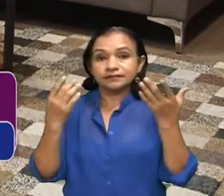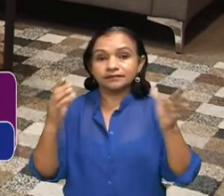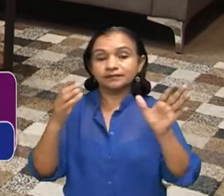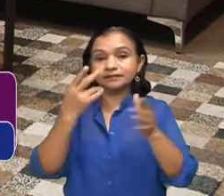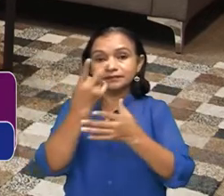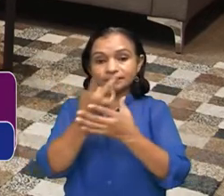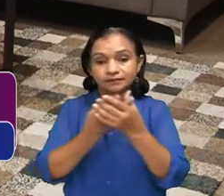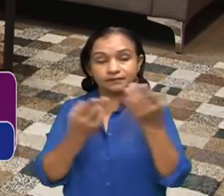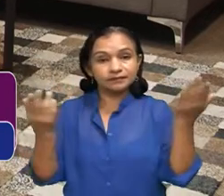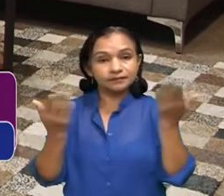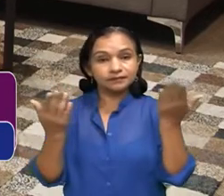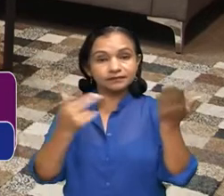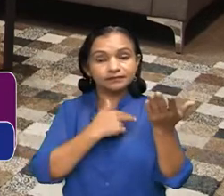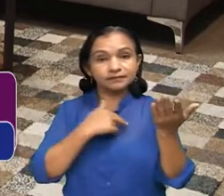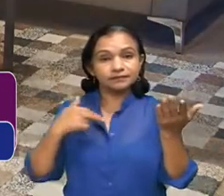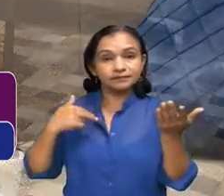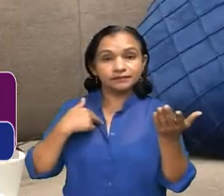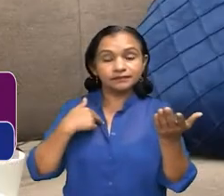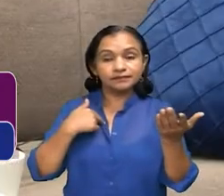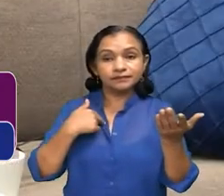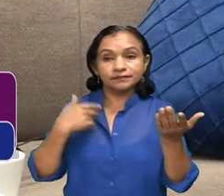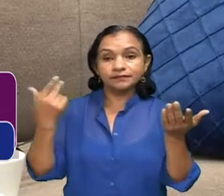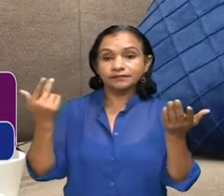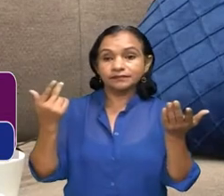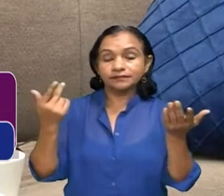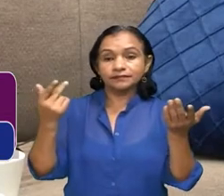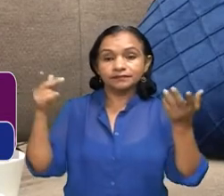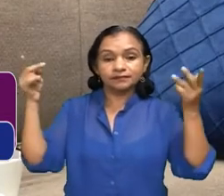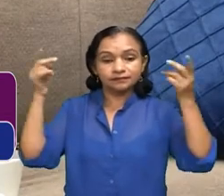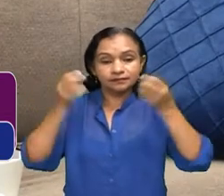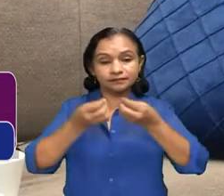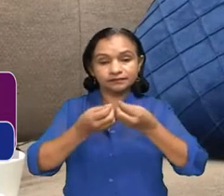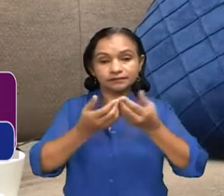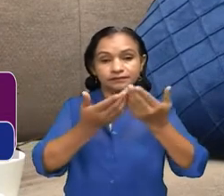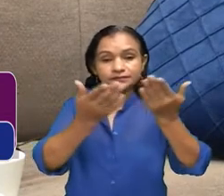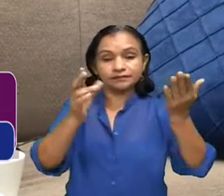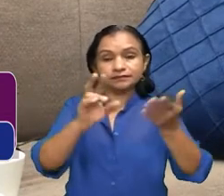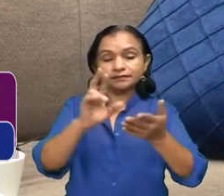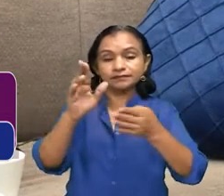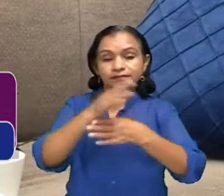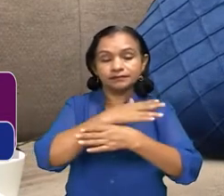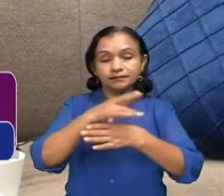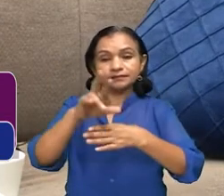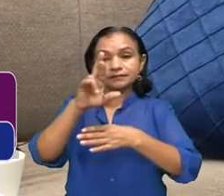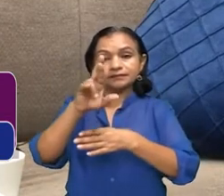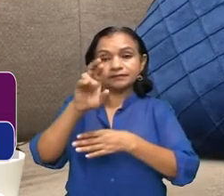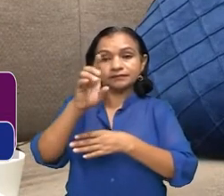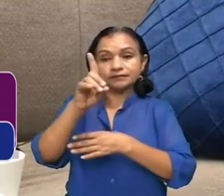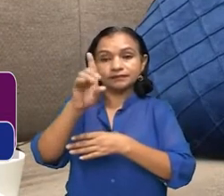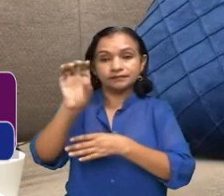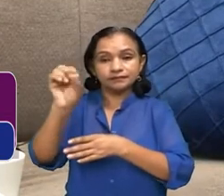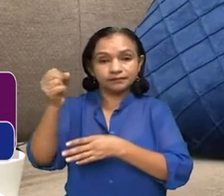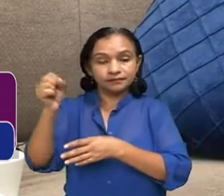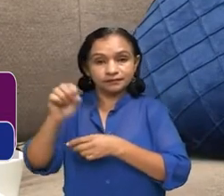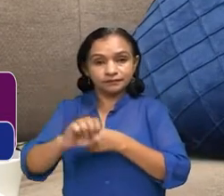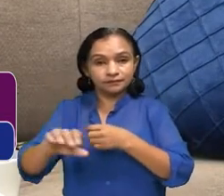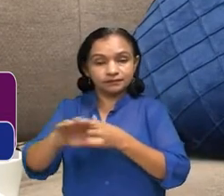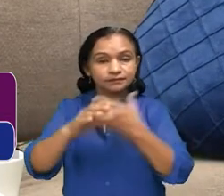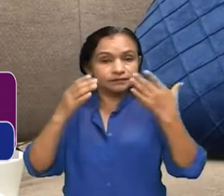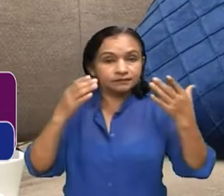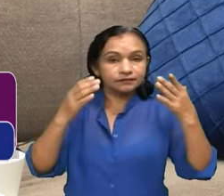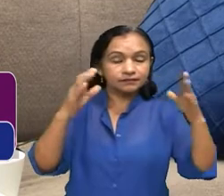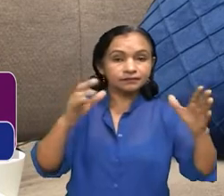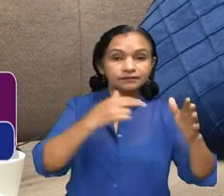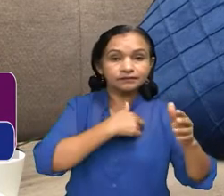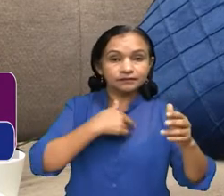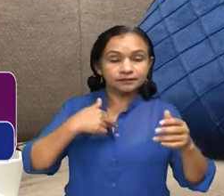ellos, cómo están haciendo en esas campañas publicitarias que ponen en esas redes sociales, qué tipo de herramienta o apps están